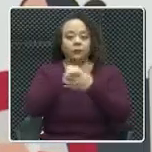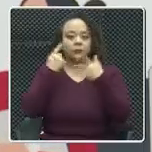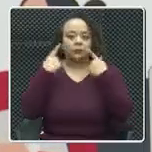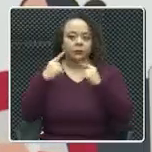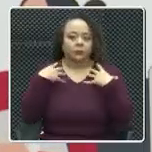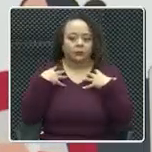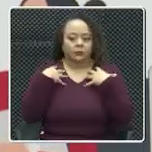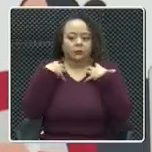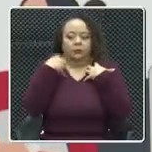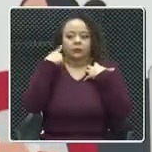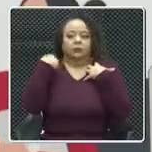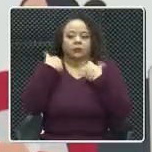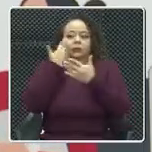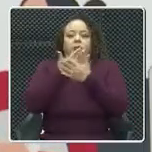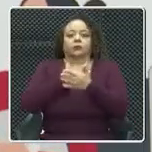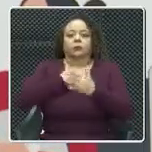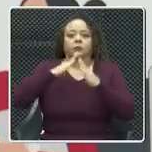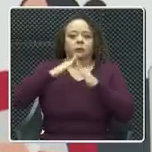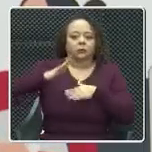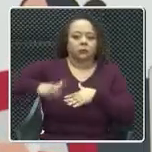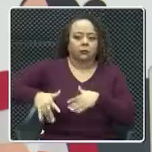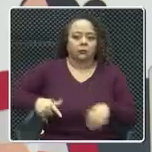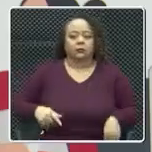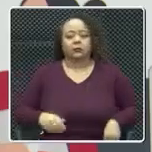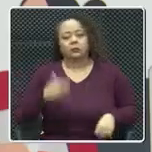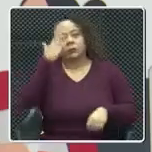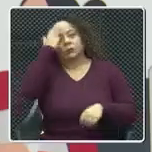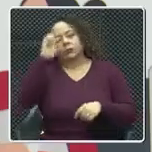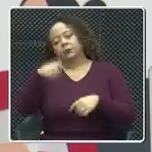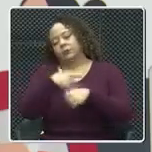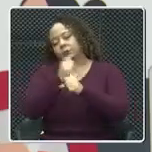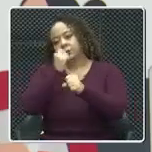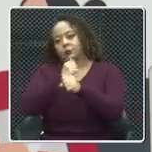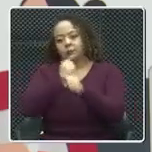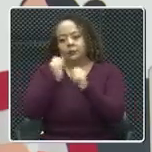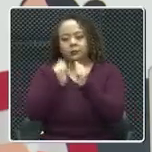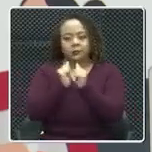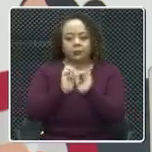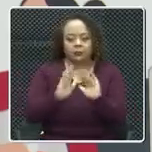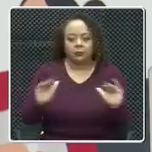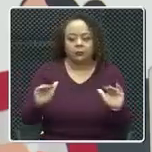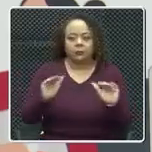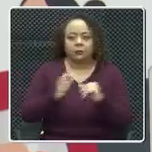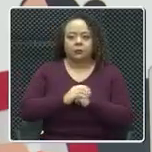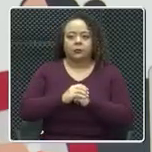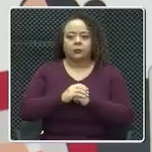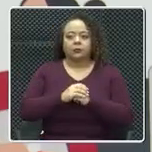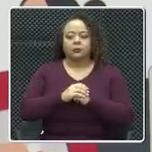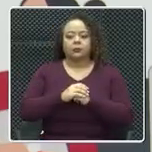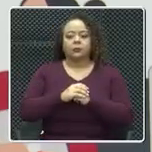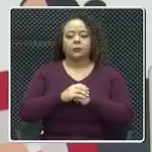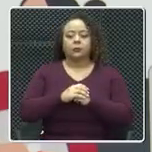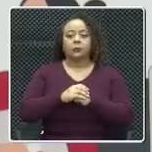generando estrés porque estoy llegando a mi casa tarde, porque tengo que hacer tareas con los chicos y demás.